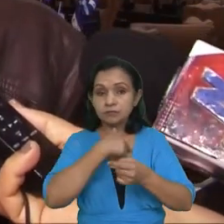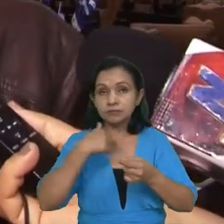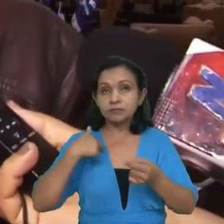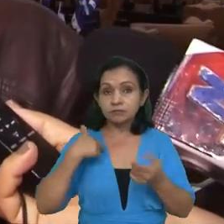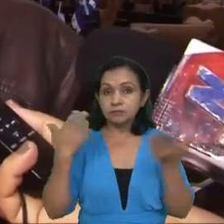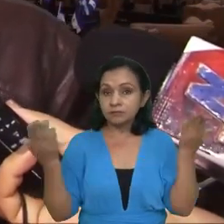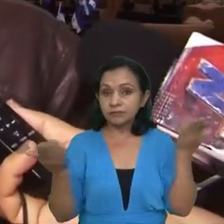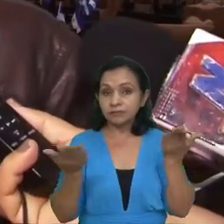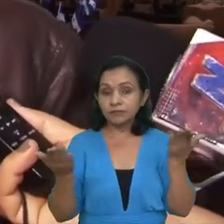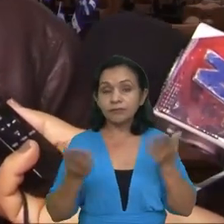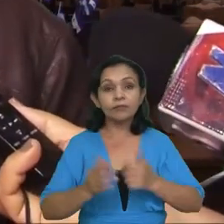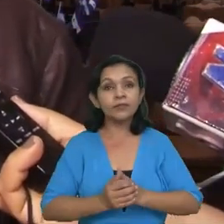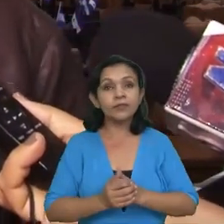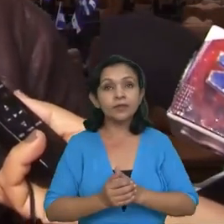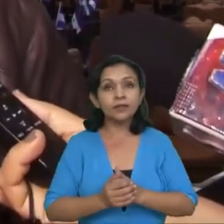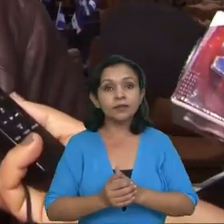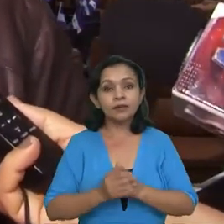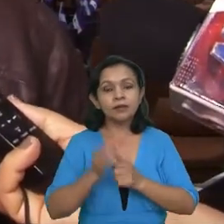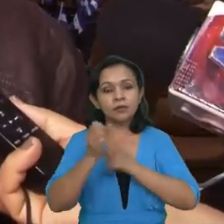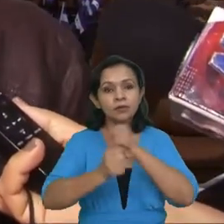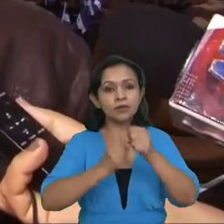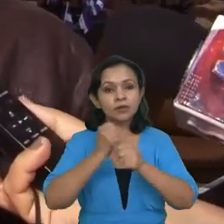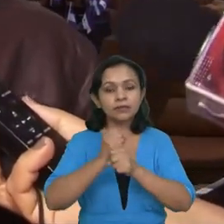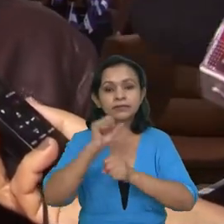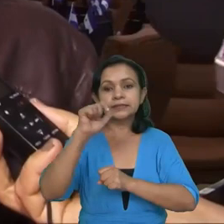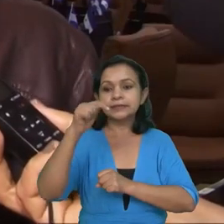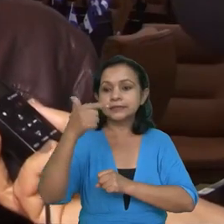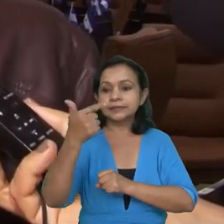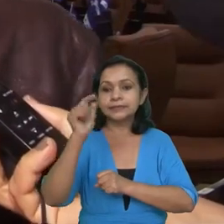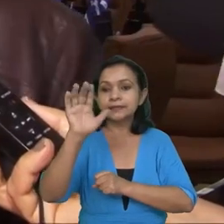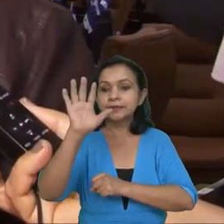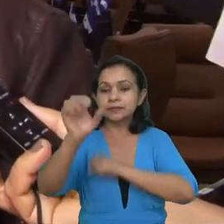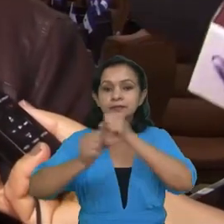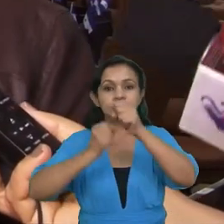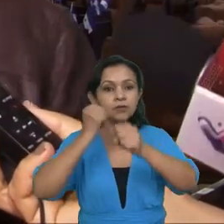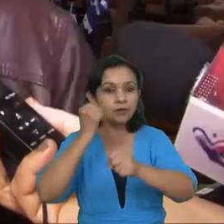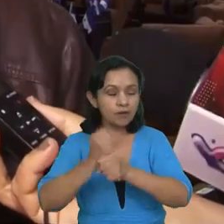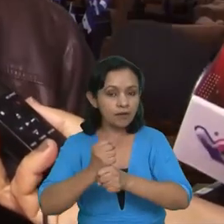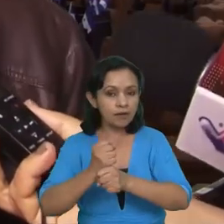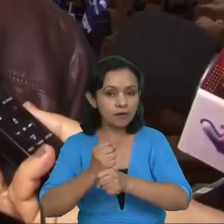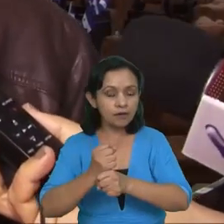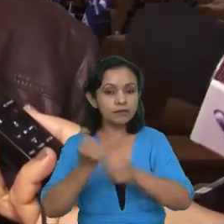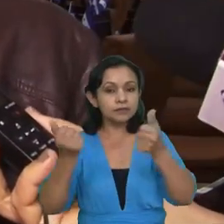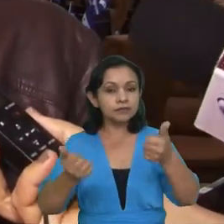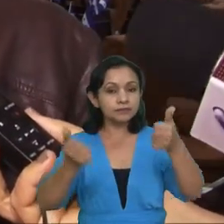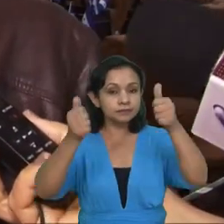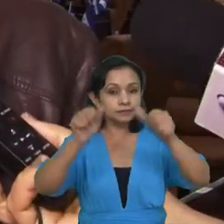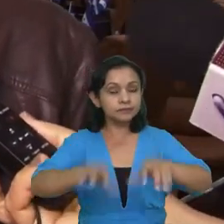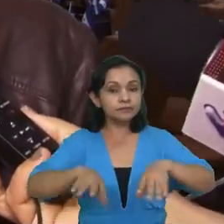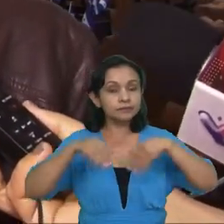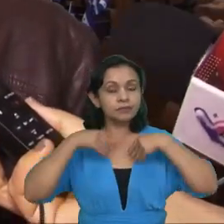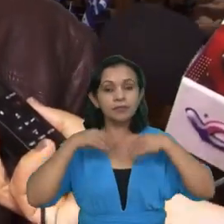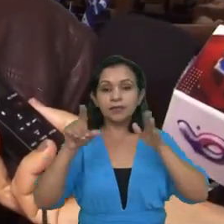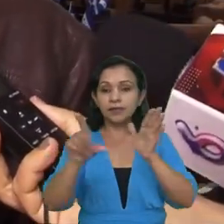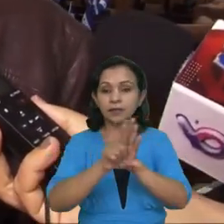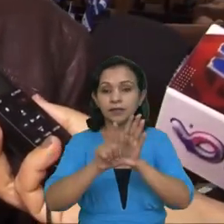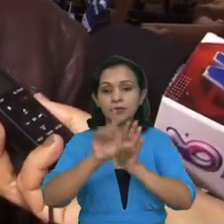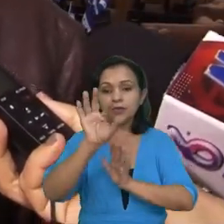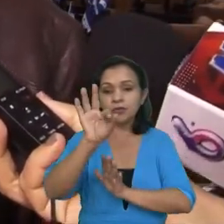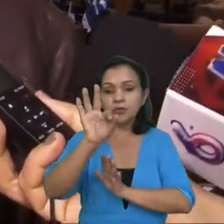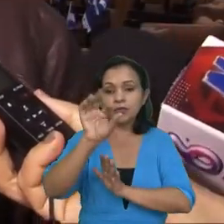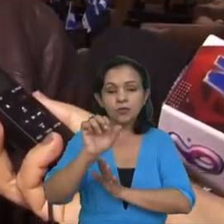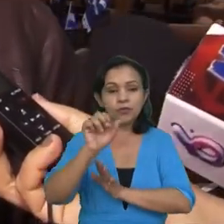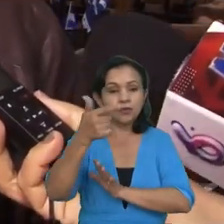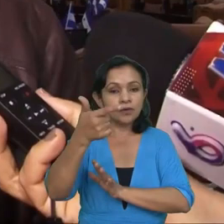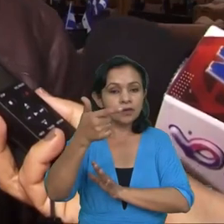en la edad máxima es de 75 años cuando se aprobó en su oportunidad la ley del fogade se